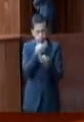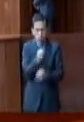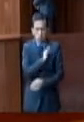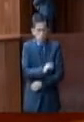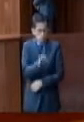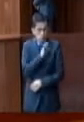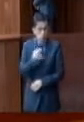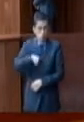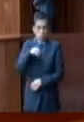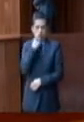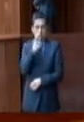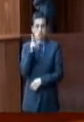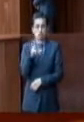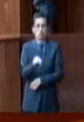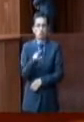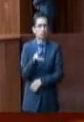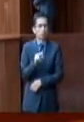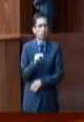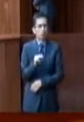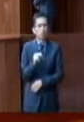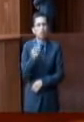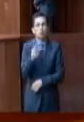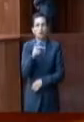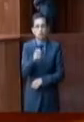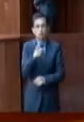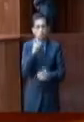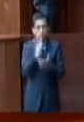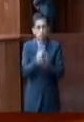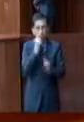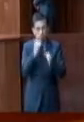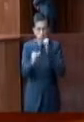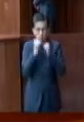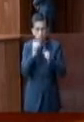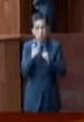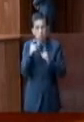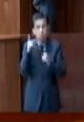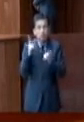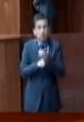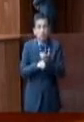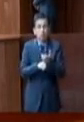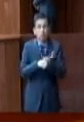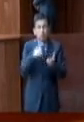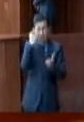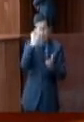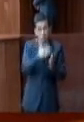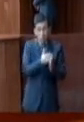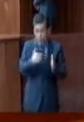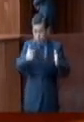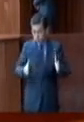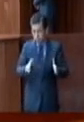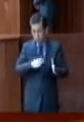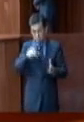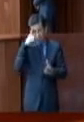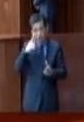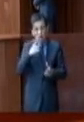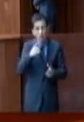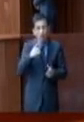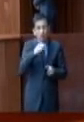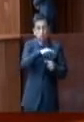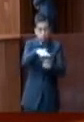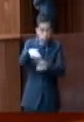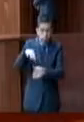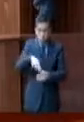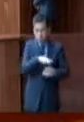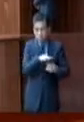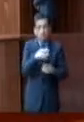no es solo por la comunicación que se inserta en una época de campaña no es porque